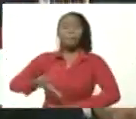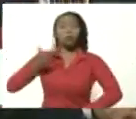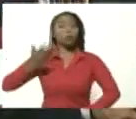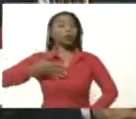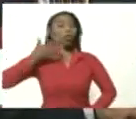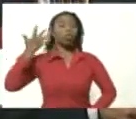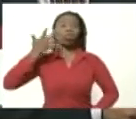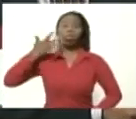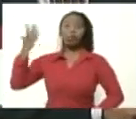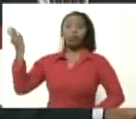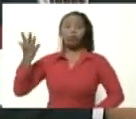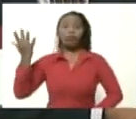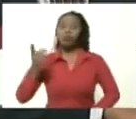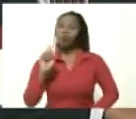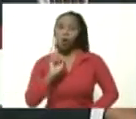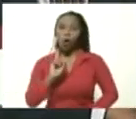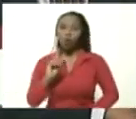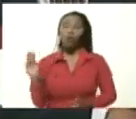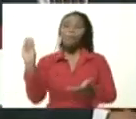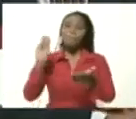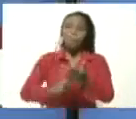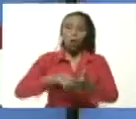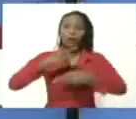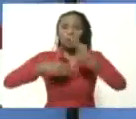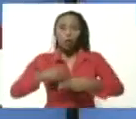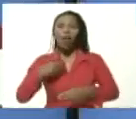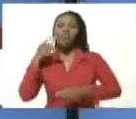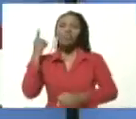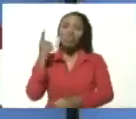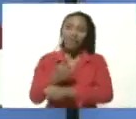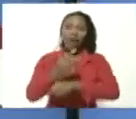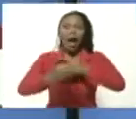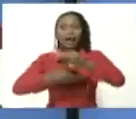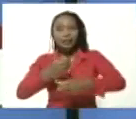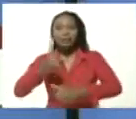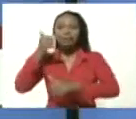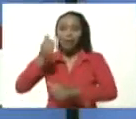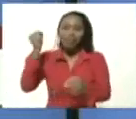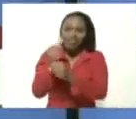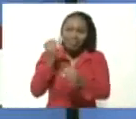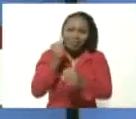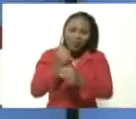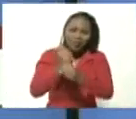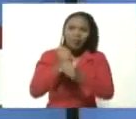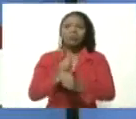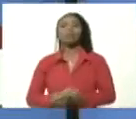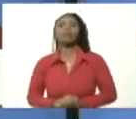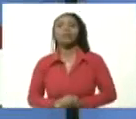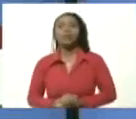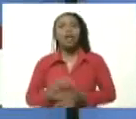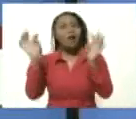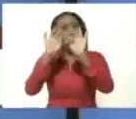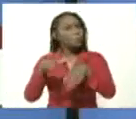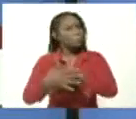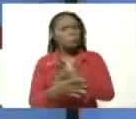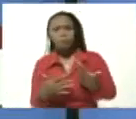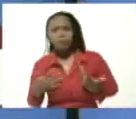manda y lo ponga, y voy. Donde esté debe hacerlo bien. Donde esté debe tratar de hacerlo bien. De manera que